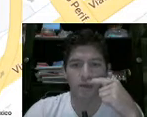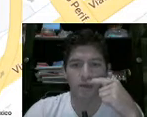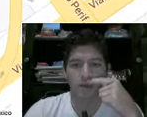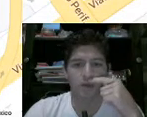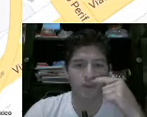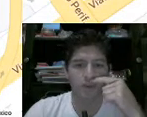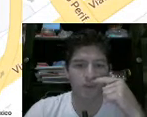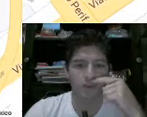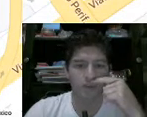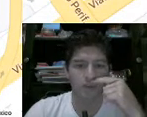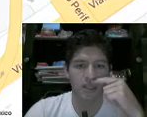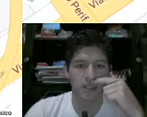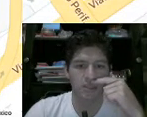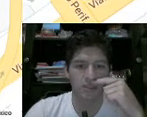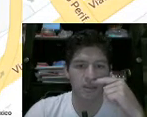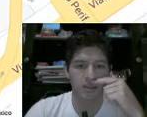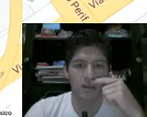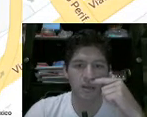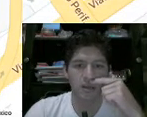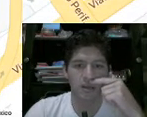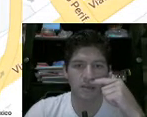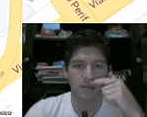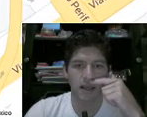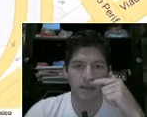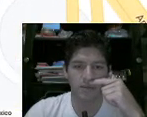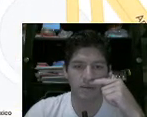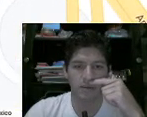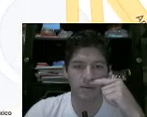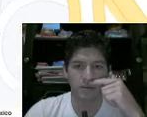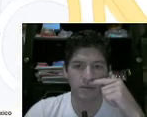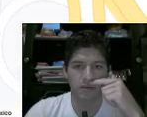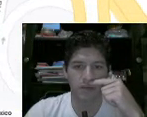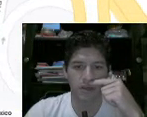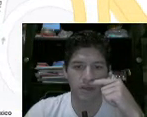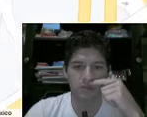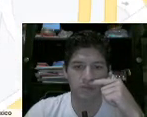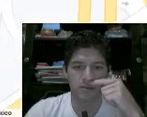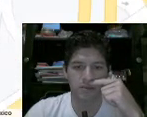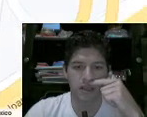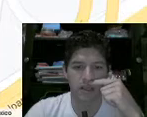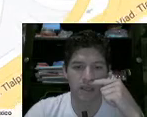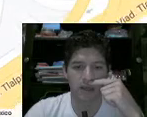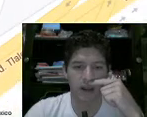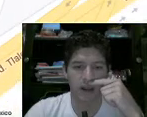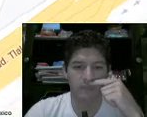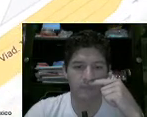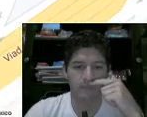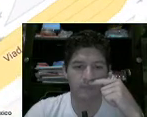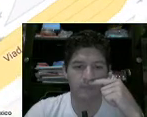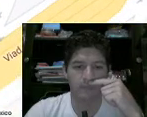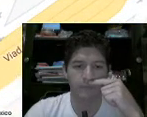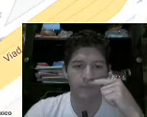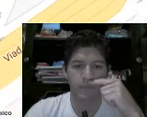Boulevard Adolfo Ruiz Cortines. Y esta calle, pues ya habíamos visto, creo que era Vasco de Quiroga.